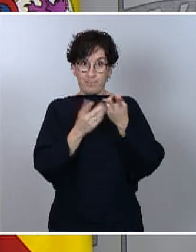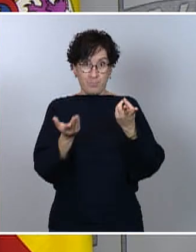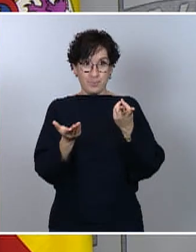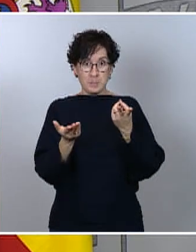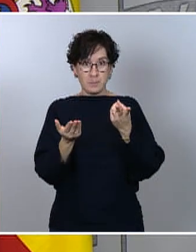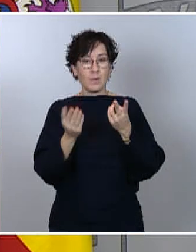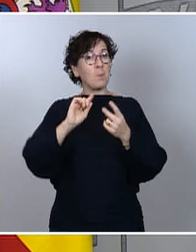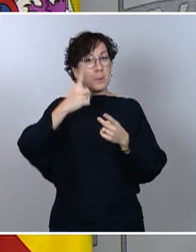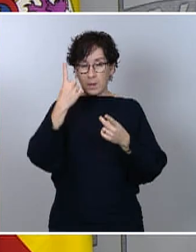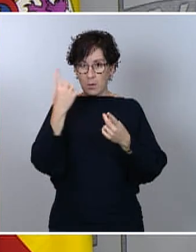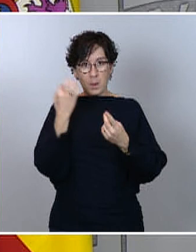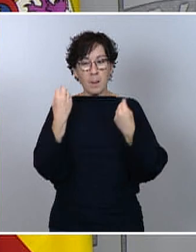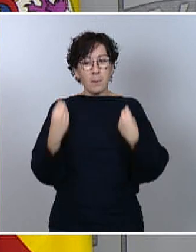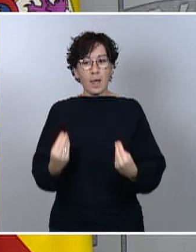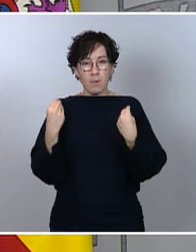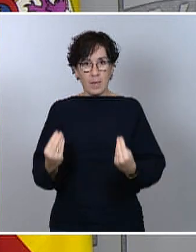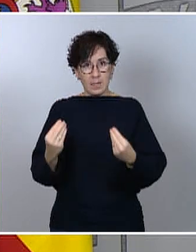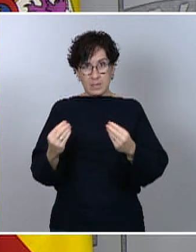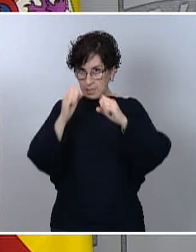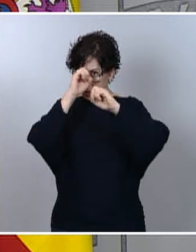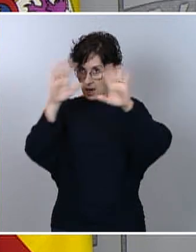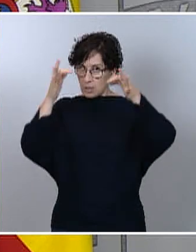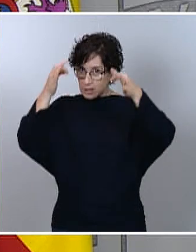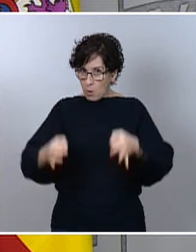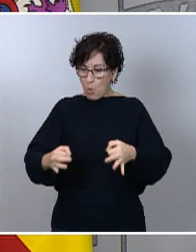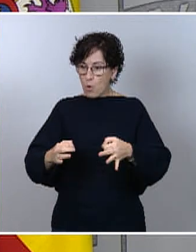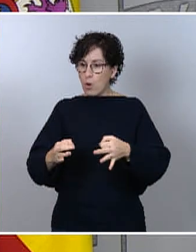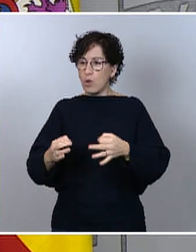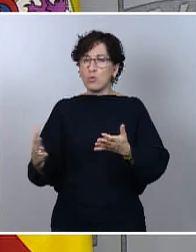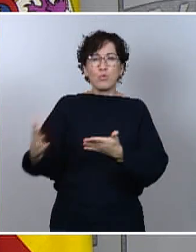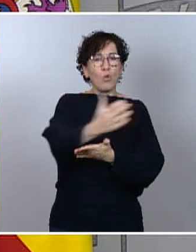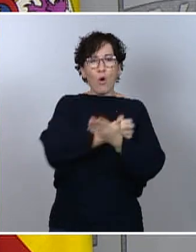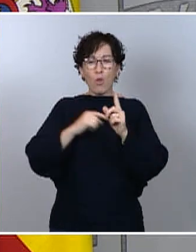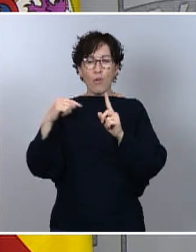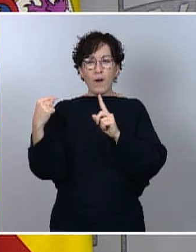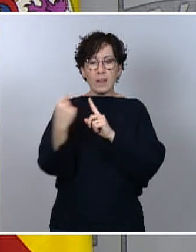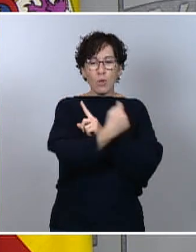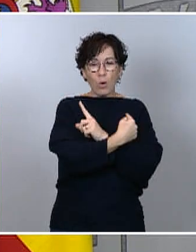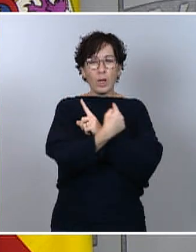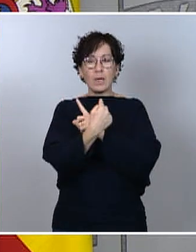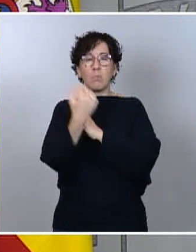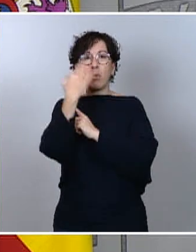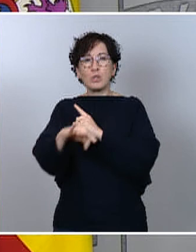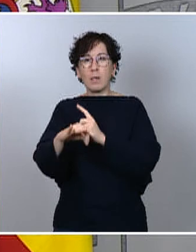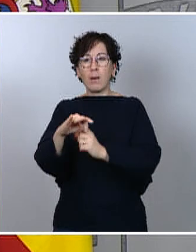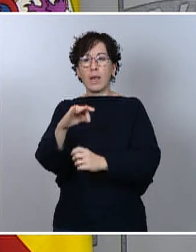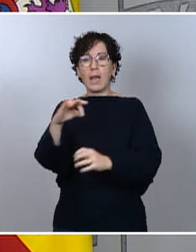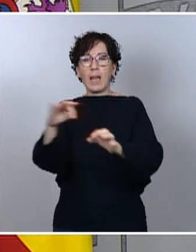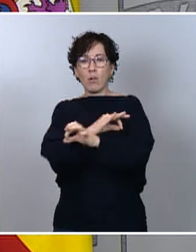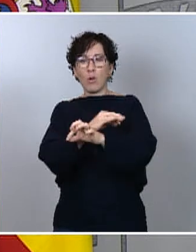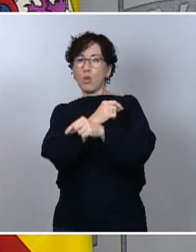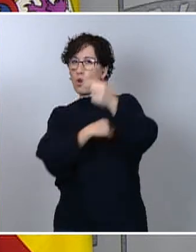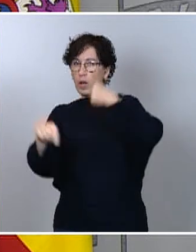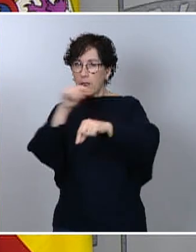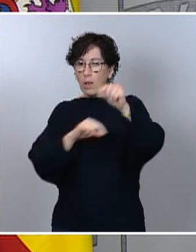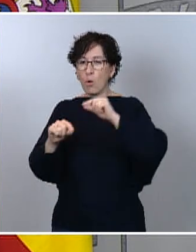seguros que estamos incorporando todos los factores de corrección y la población institucionalizada es uno de ellos.